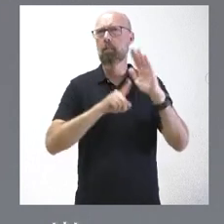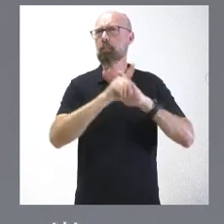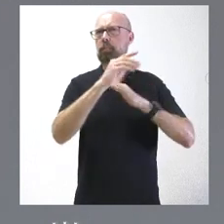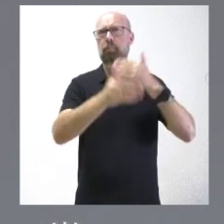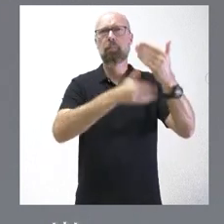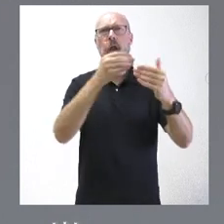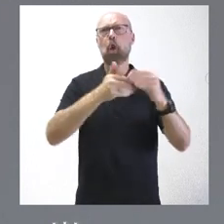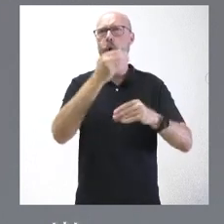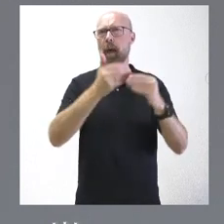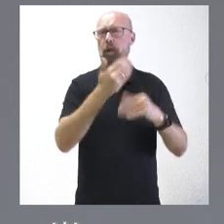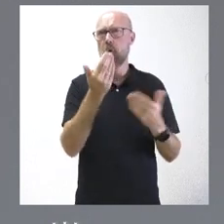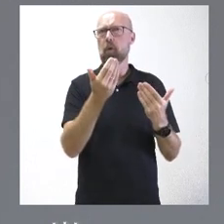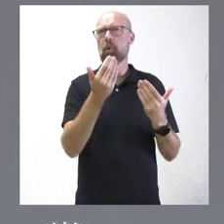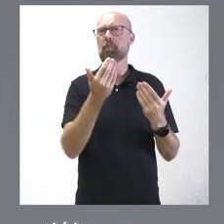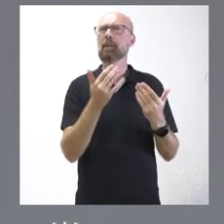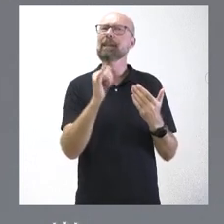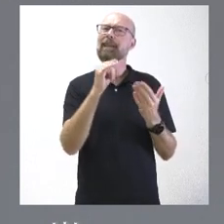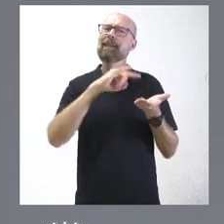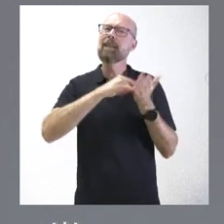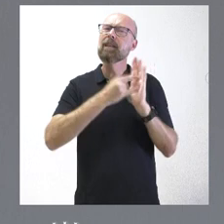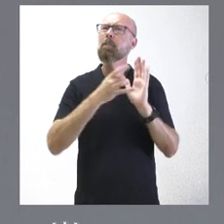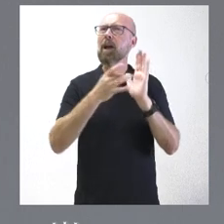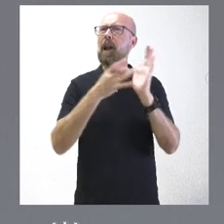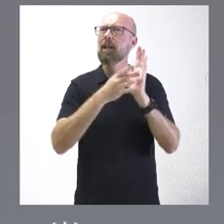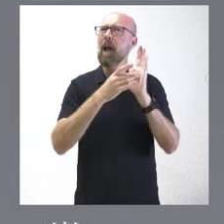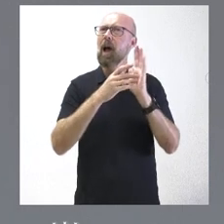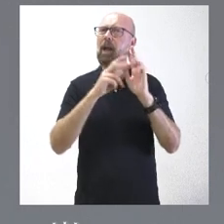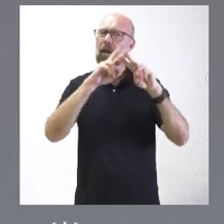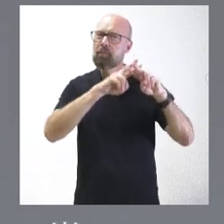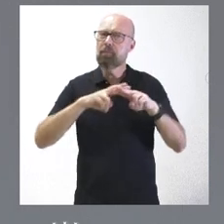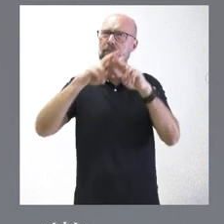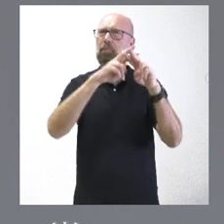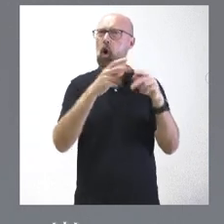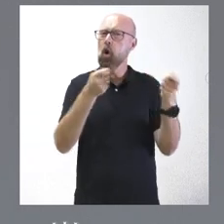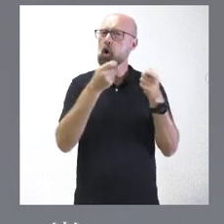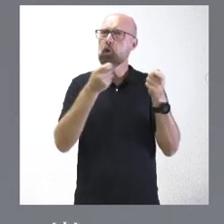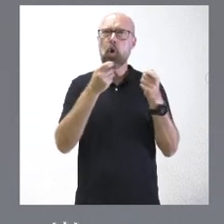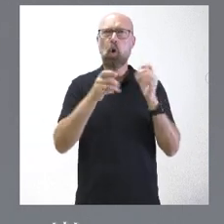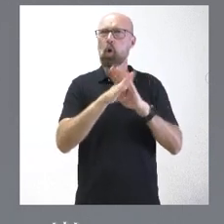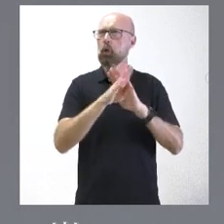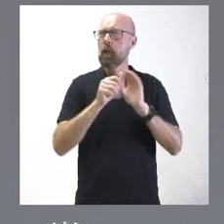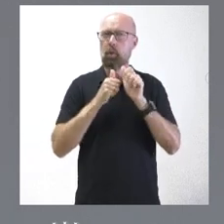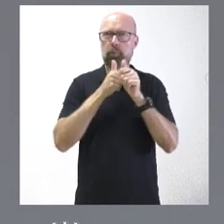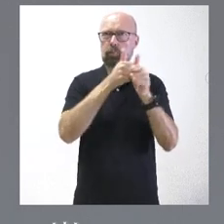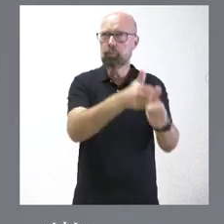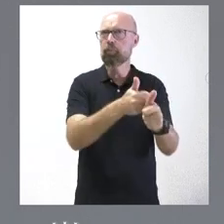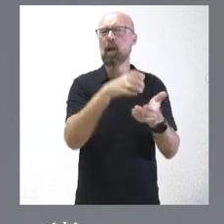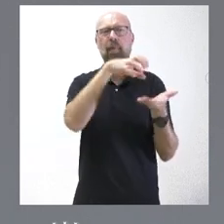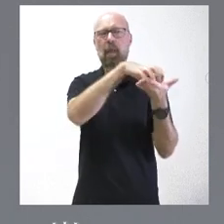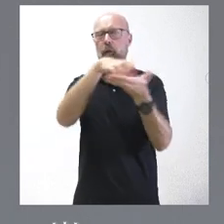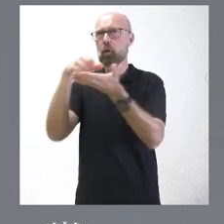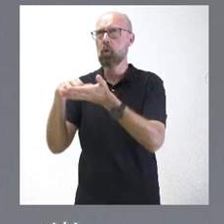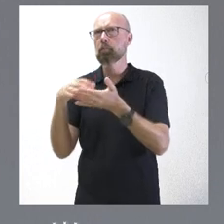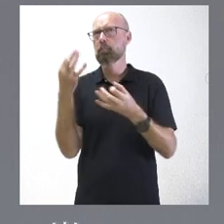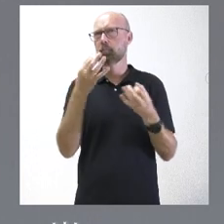innovación y por ese sistema de calidad y de evaluación y de control continuo que deben de tener los los centros se